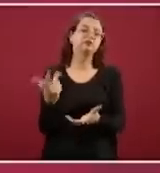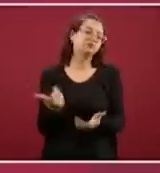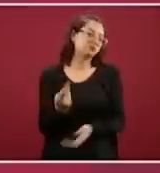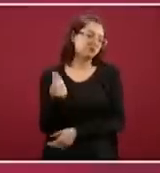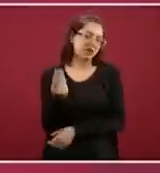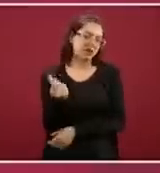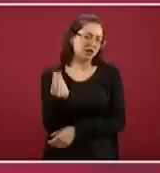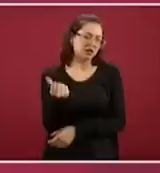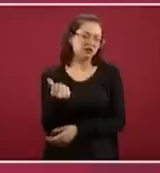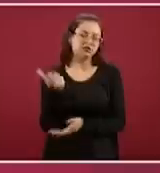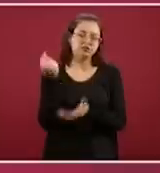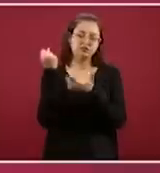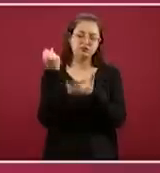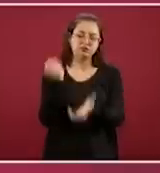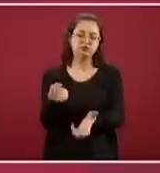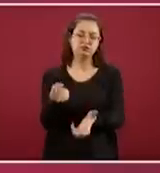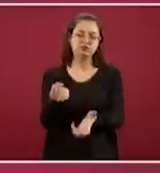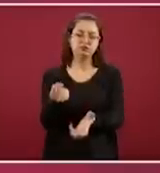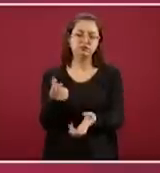dinero